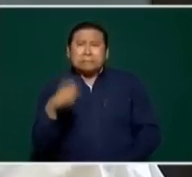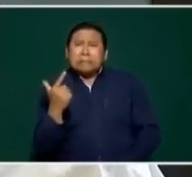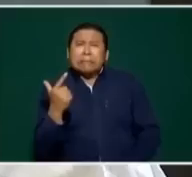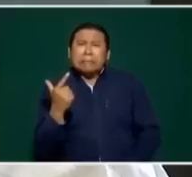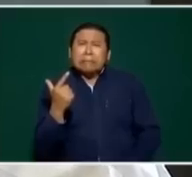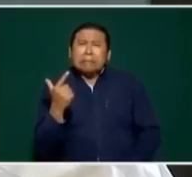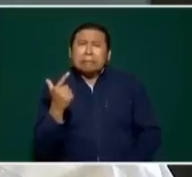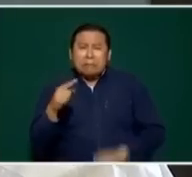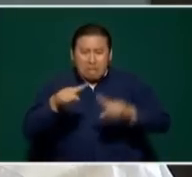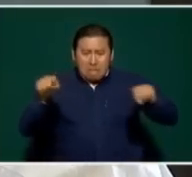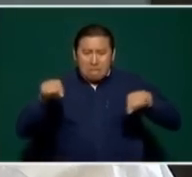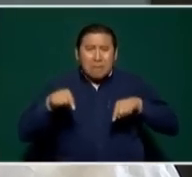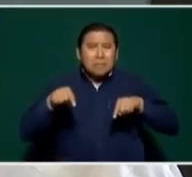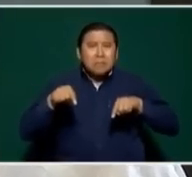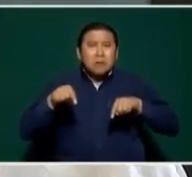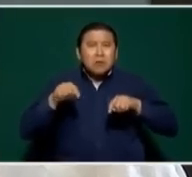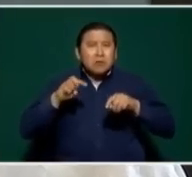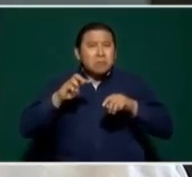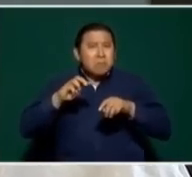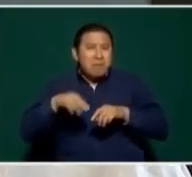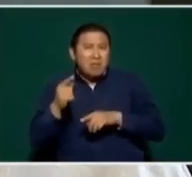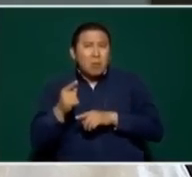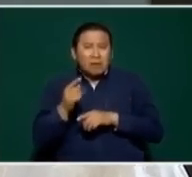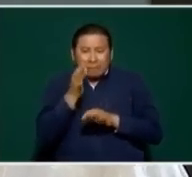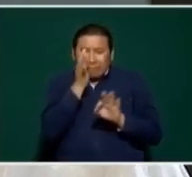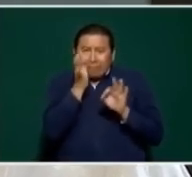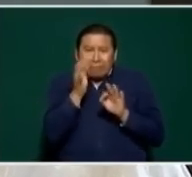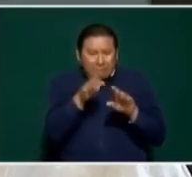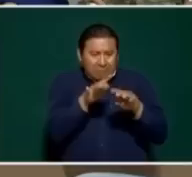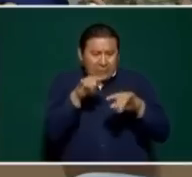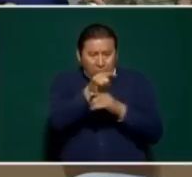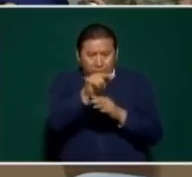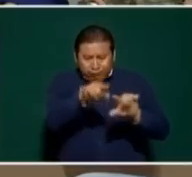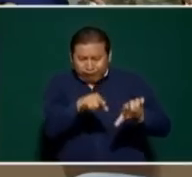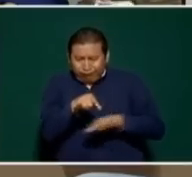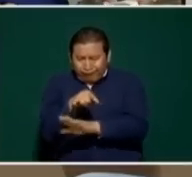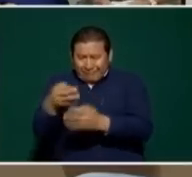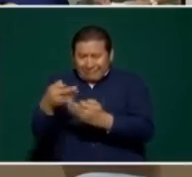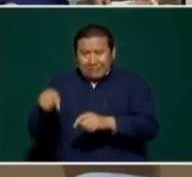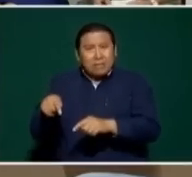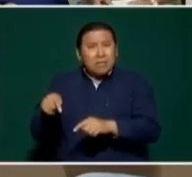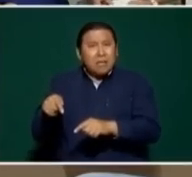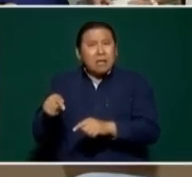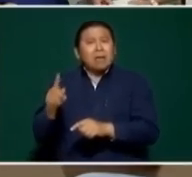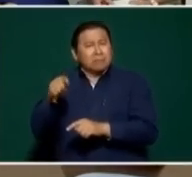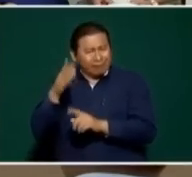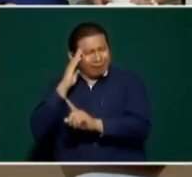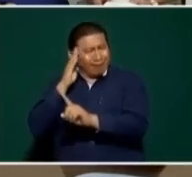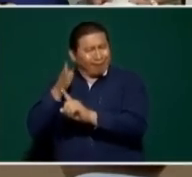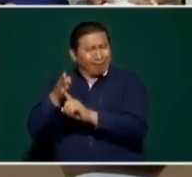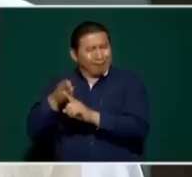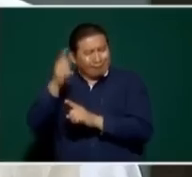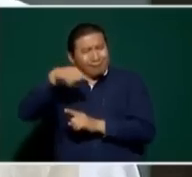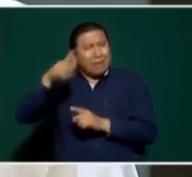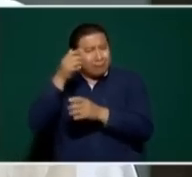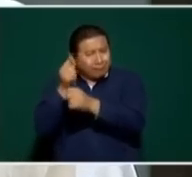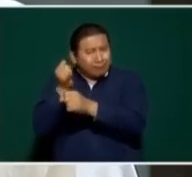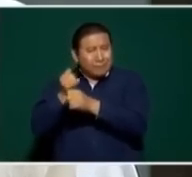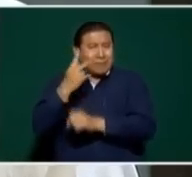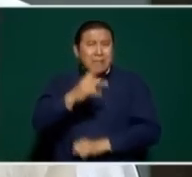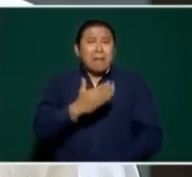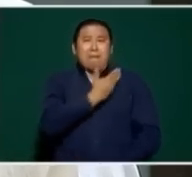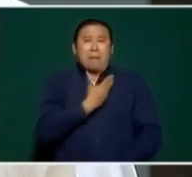7 pesos metro cuadrado, cerca del aeropuerto. Ahí les dejo de tarea para que hagan la